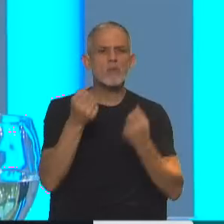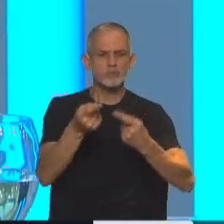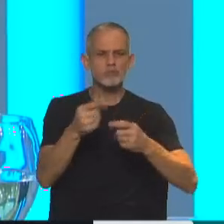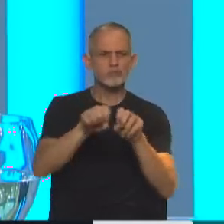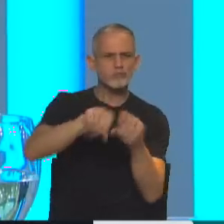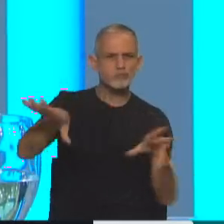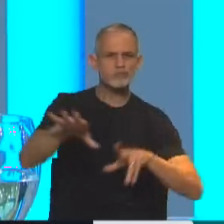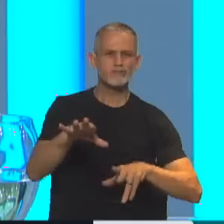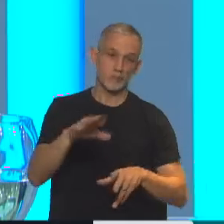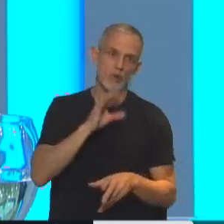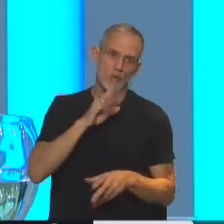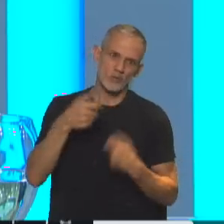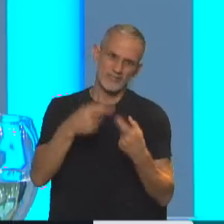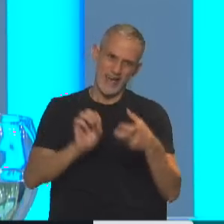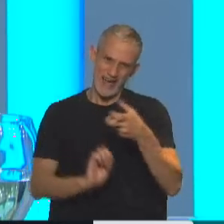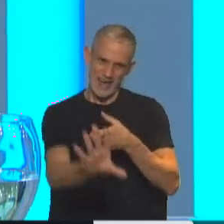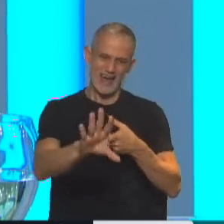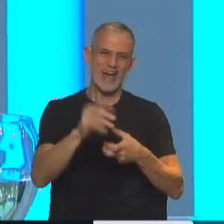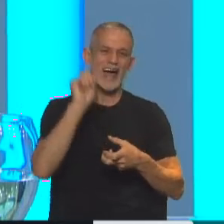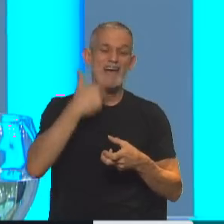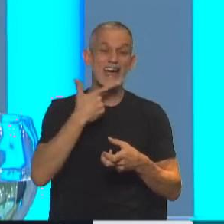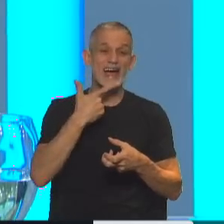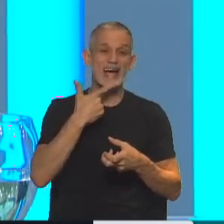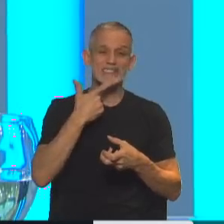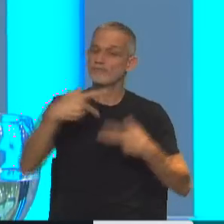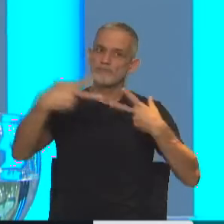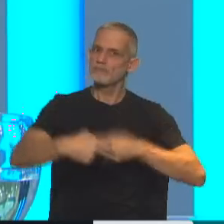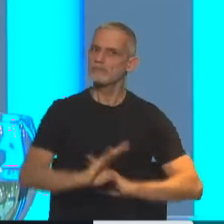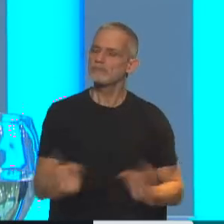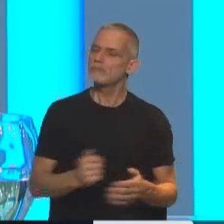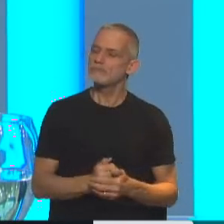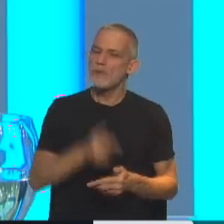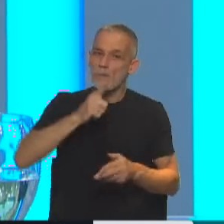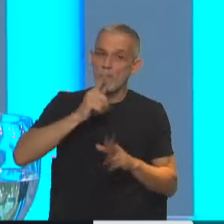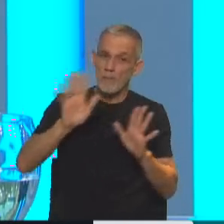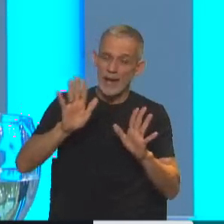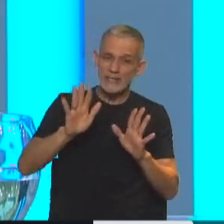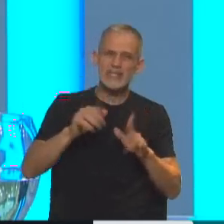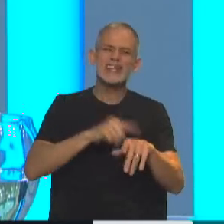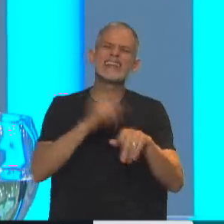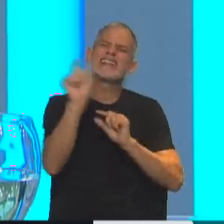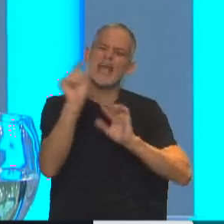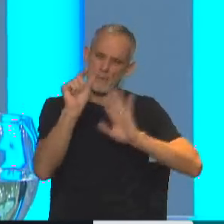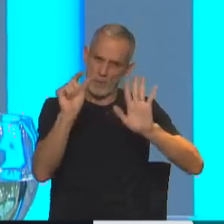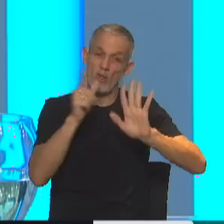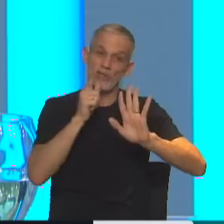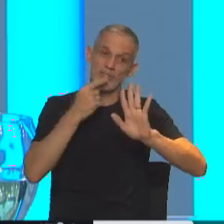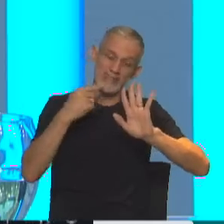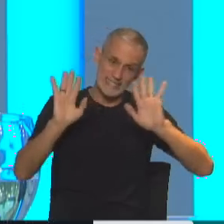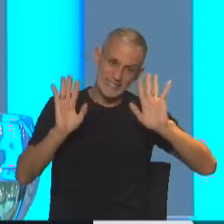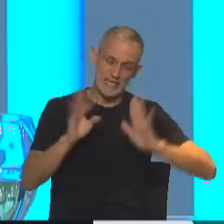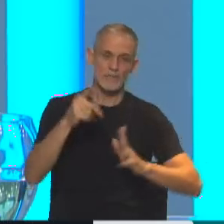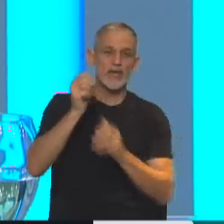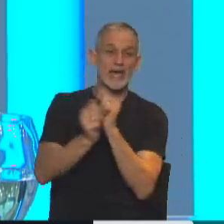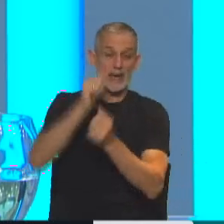ruso bueno este gasoducto va a ser suspendido al parecer de manera temporal porque dice la